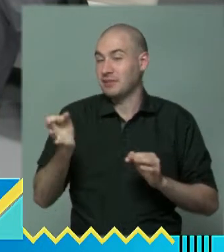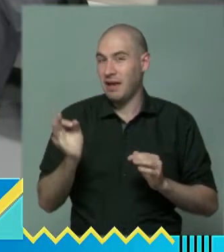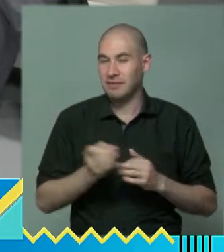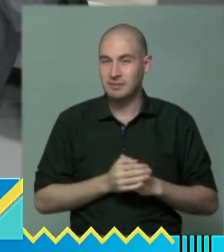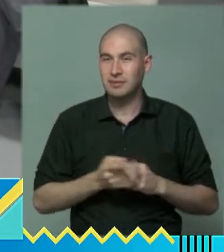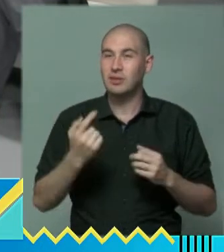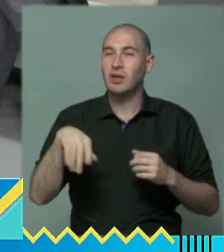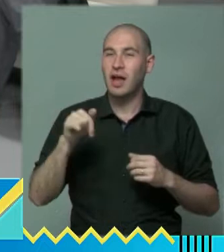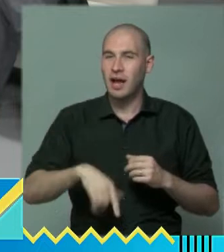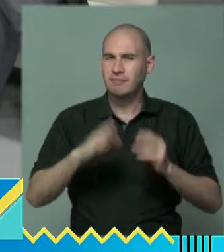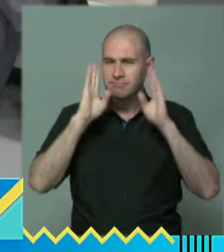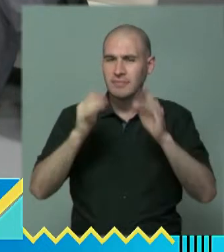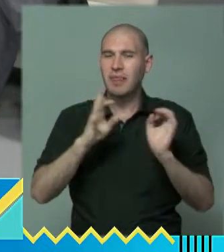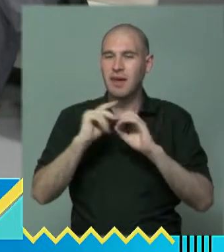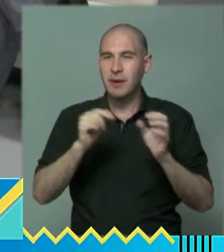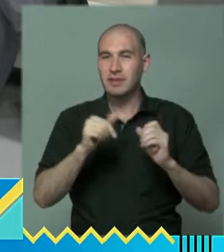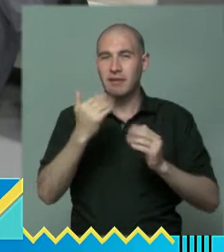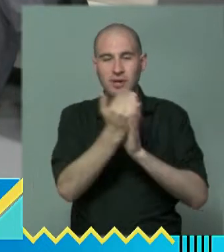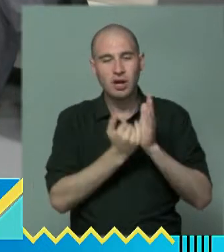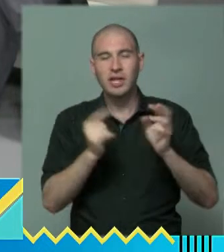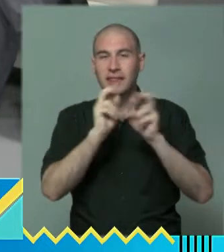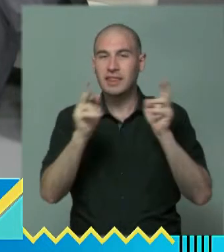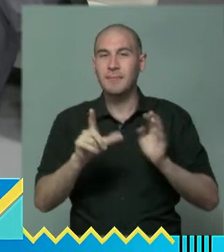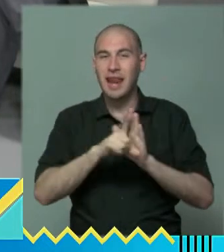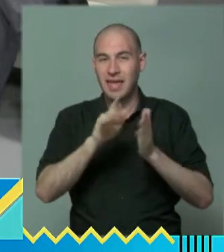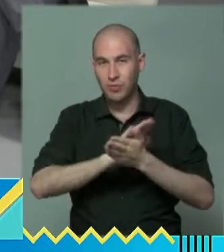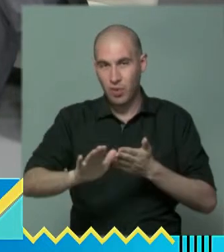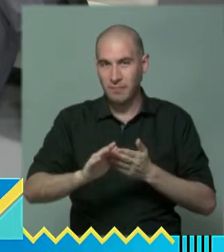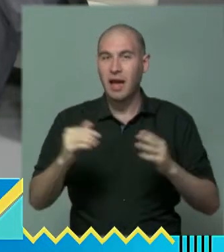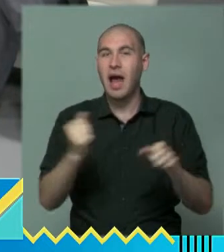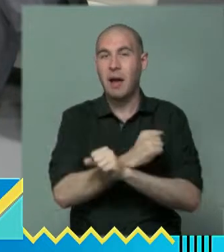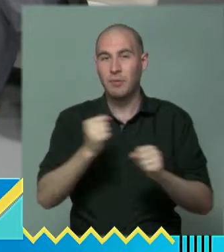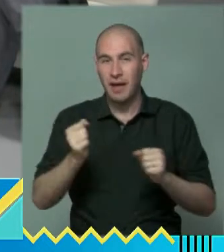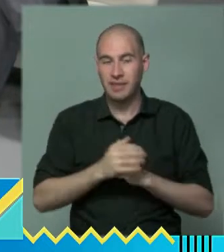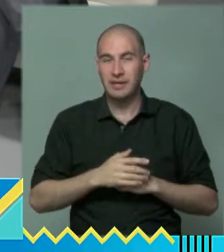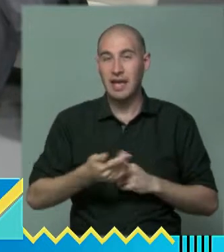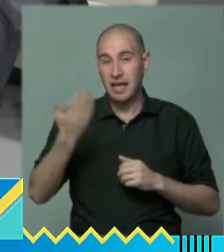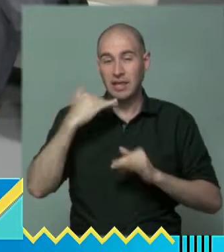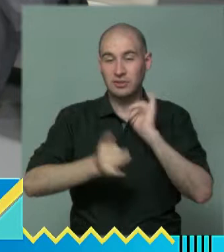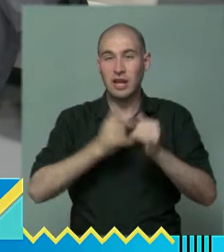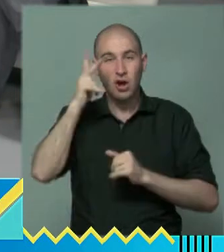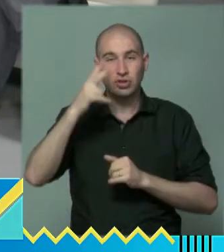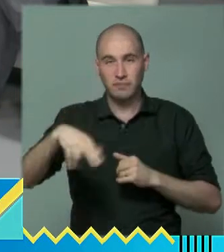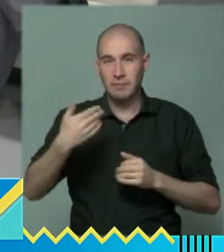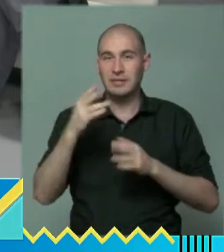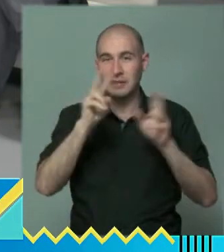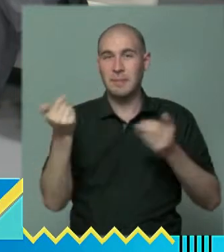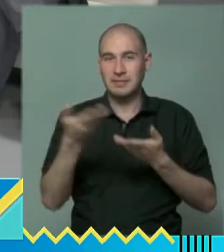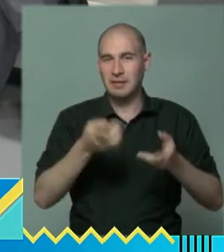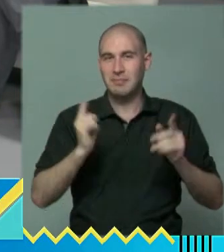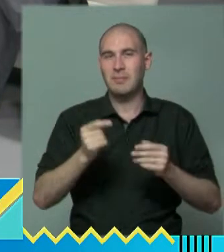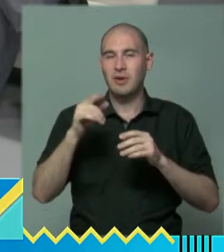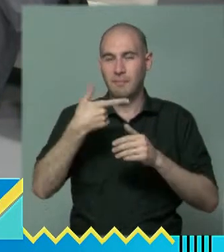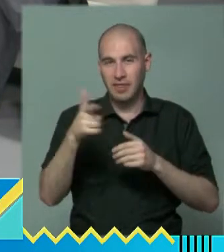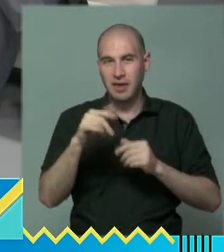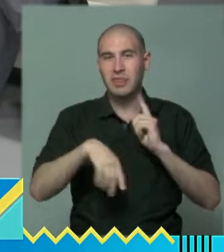pero nosotros nos vamos a meter en el debate para desmenuzar lo que tiene que ver con esta nueva ley que fue aprobada, lo decíamos recién, el 8 de noviembre. Presentamos el tema, como siempre, con el